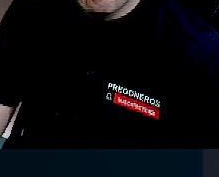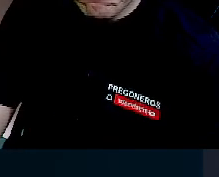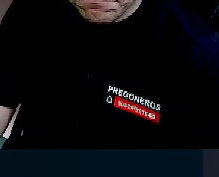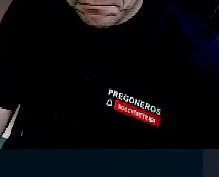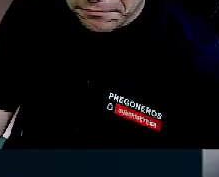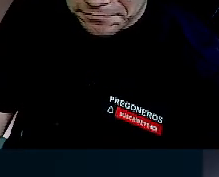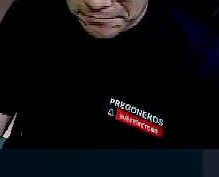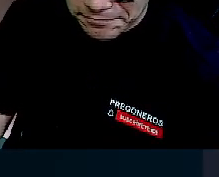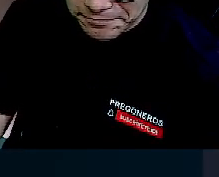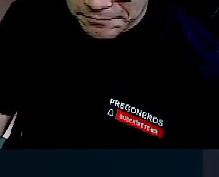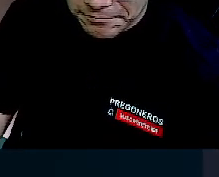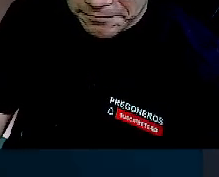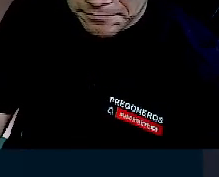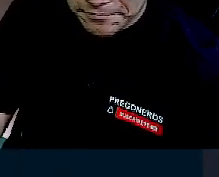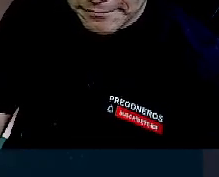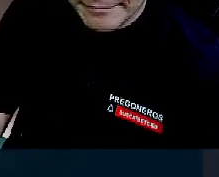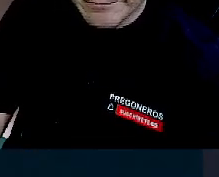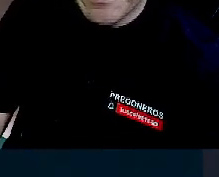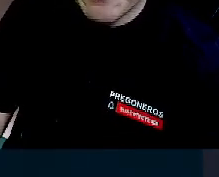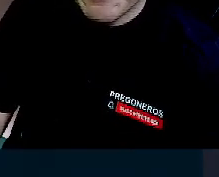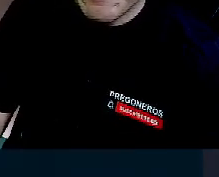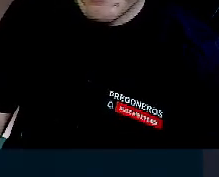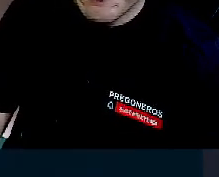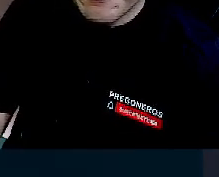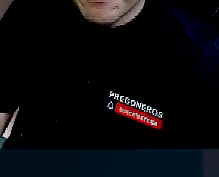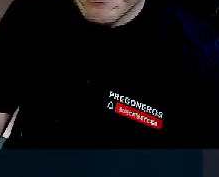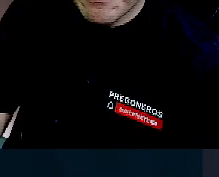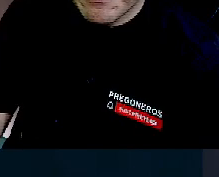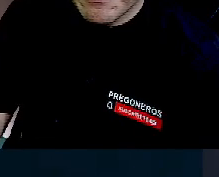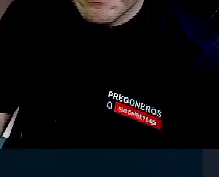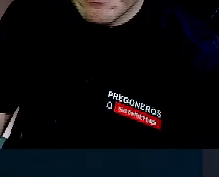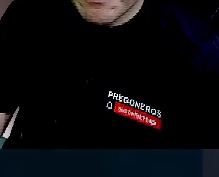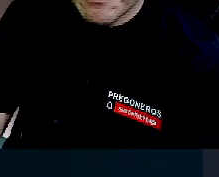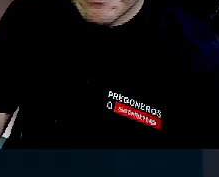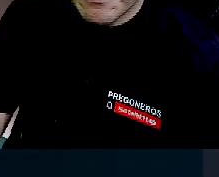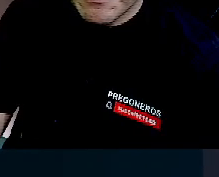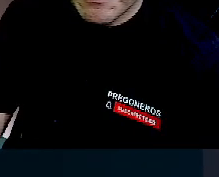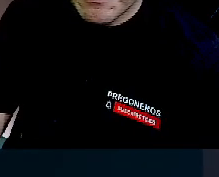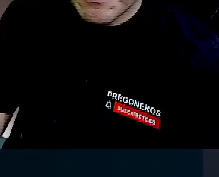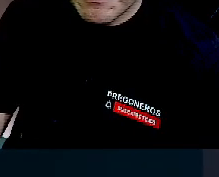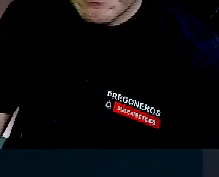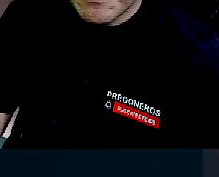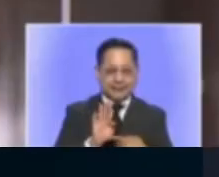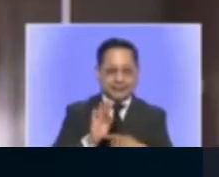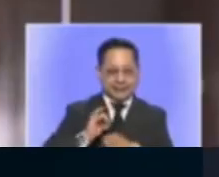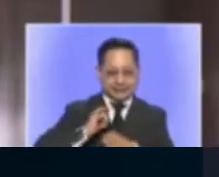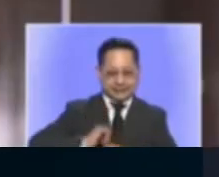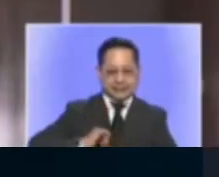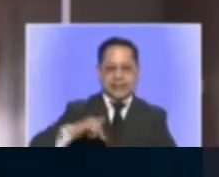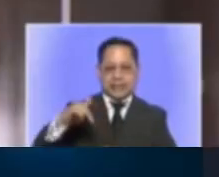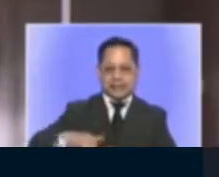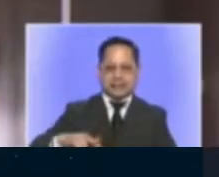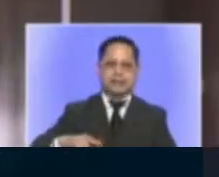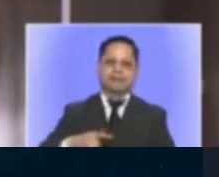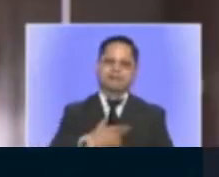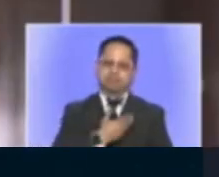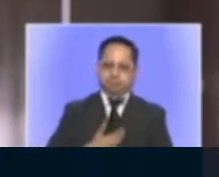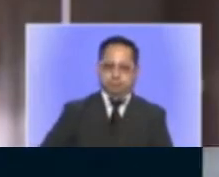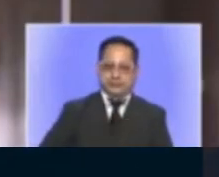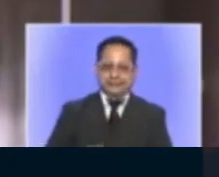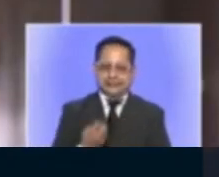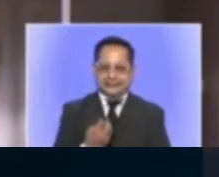una imagen que identifique a un servidor público máxime si se trata del titular del ejecutivo Federal